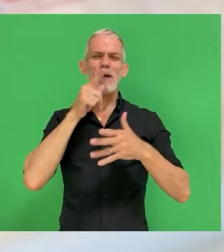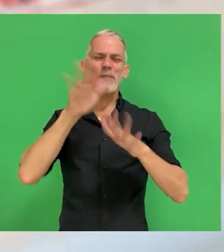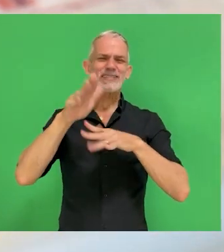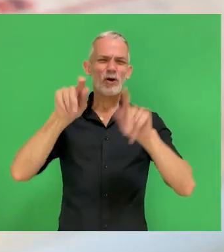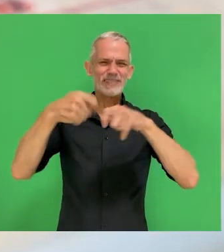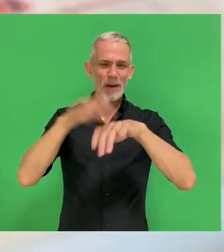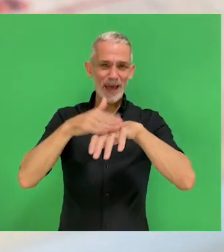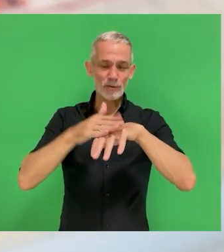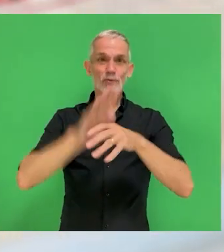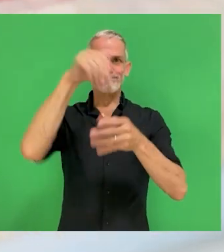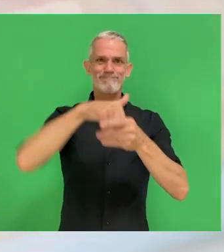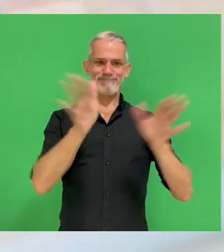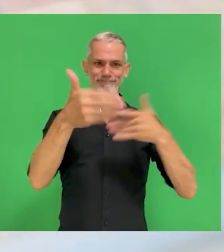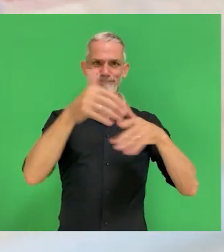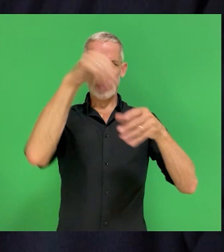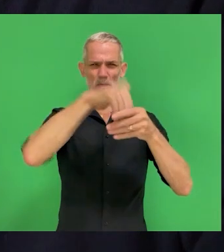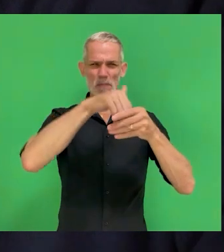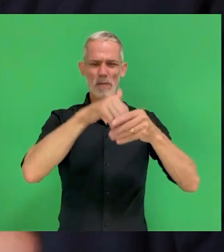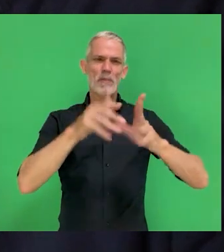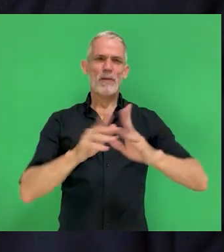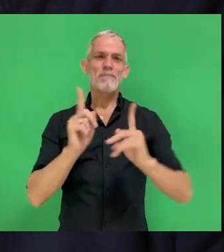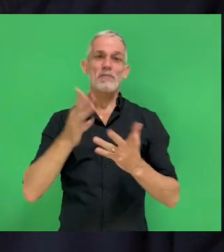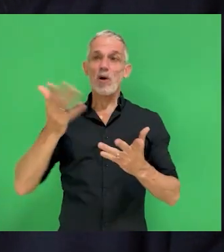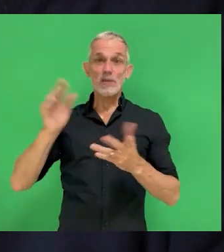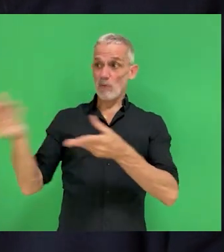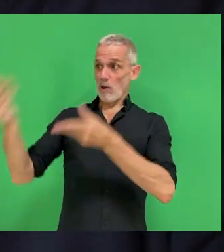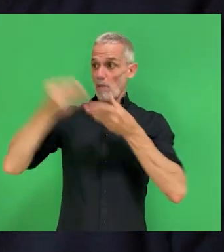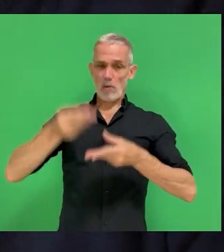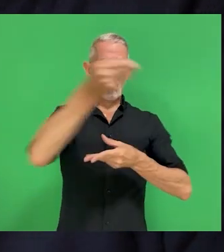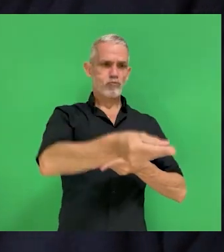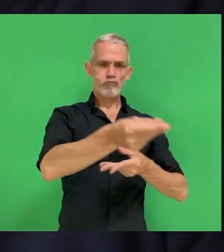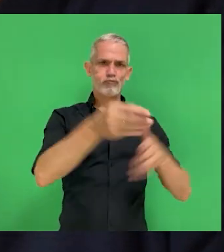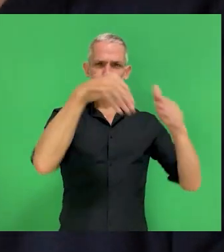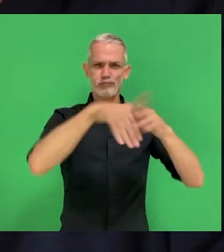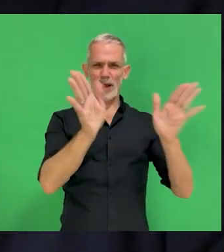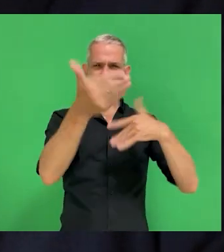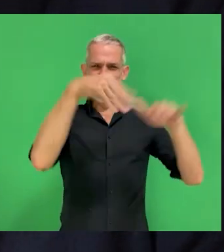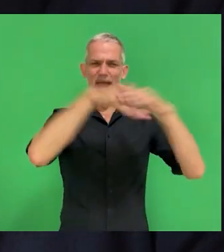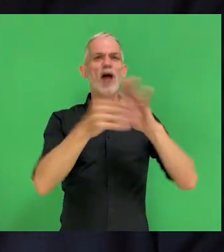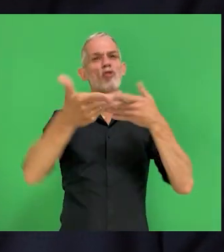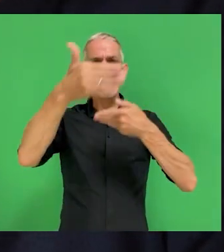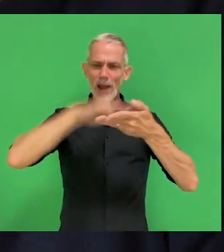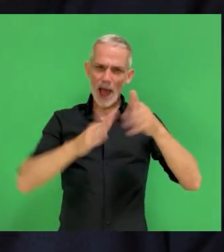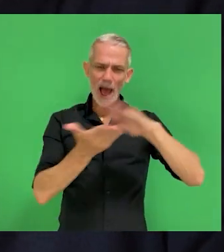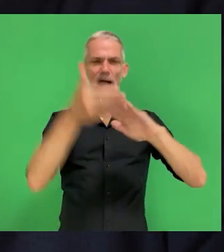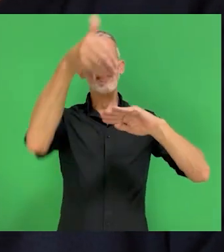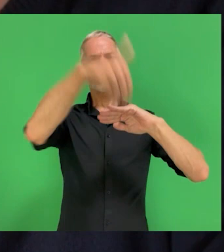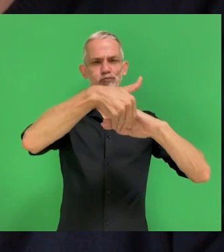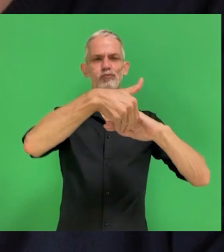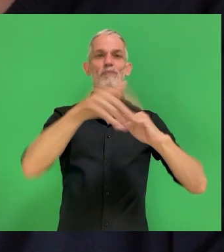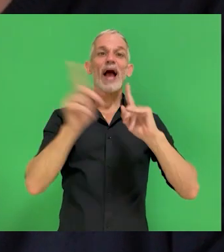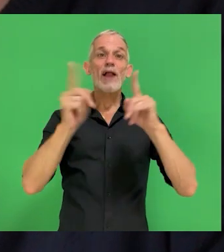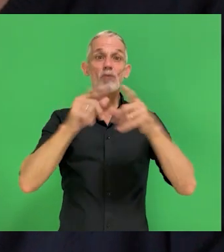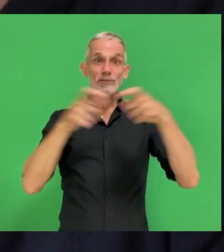de zapatos, que así como me las dieron, así quedaron, dobladitas,